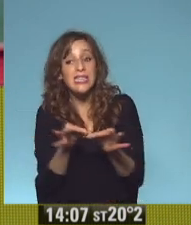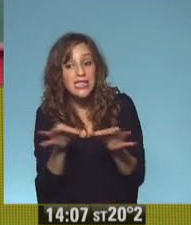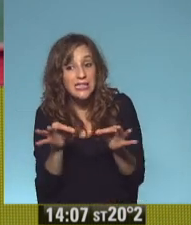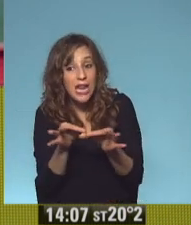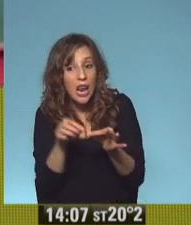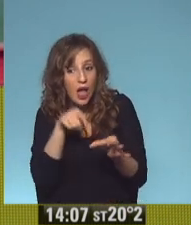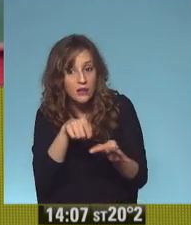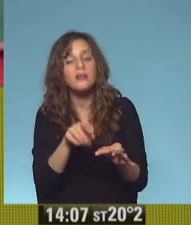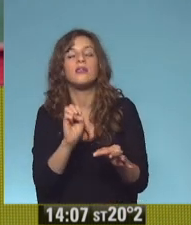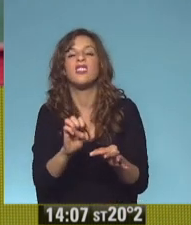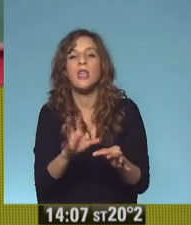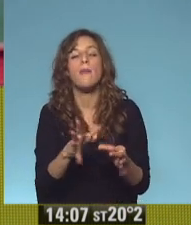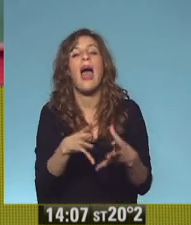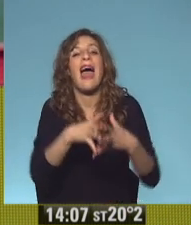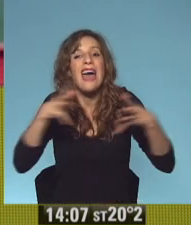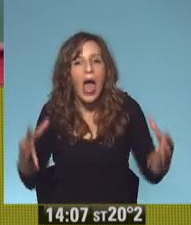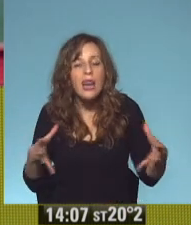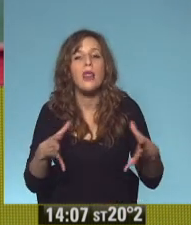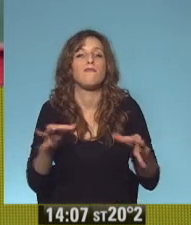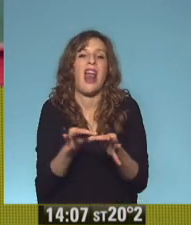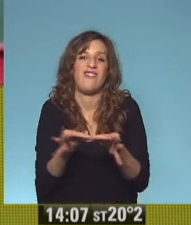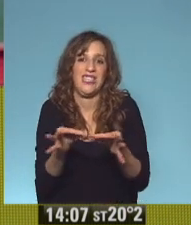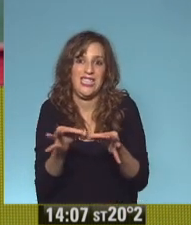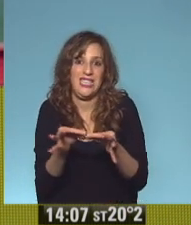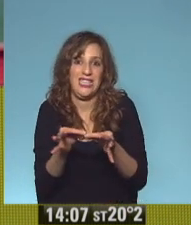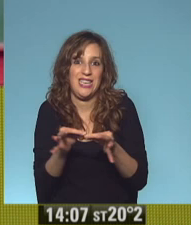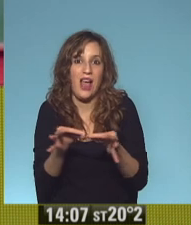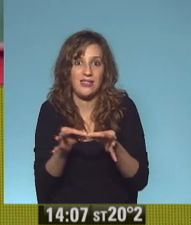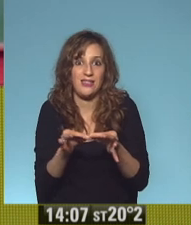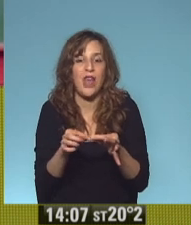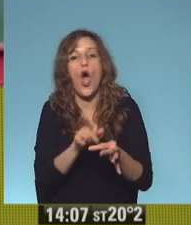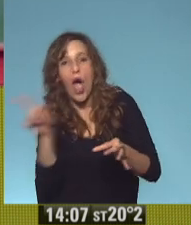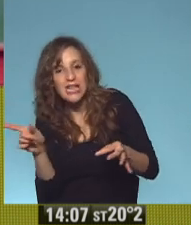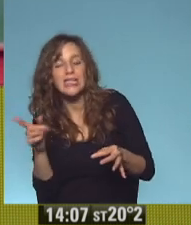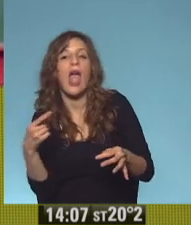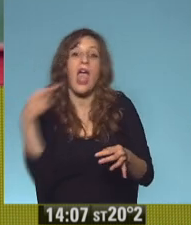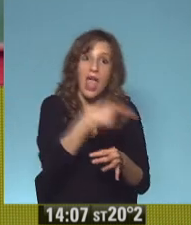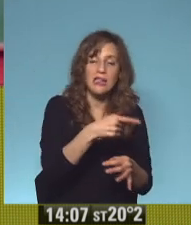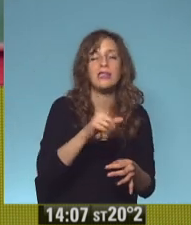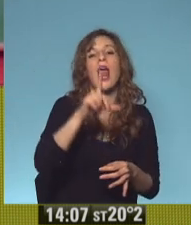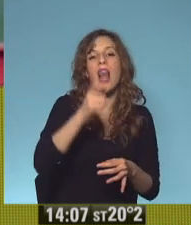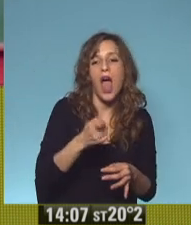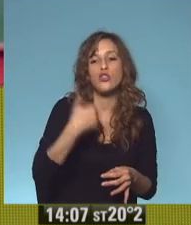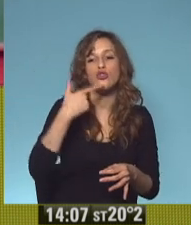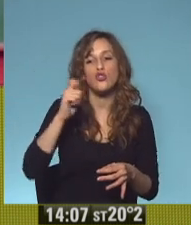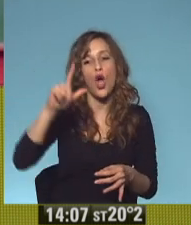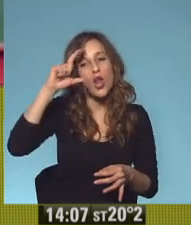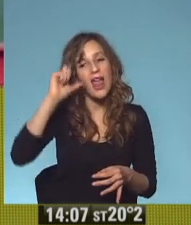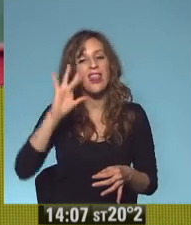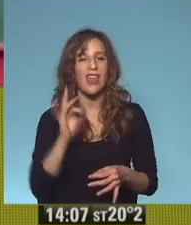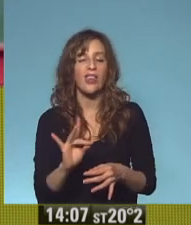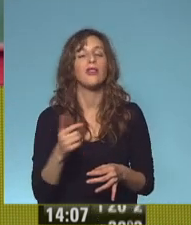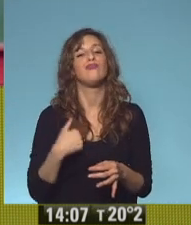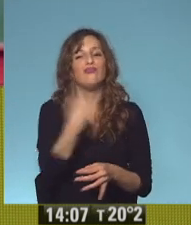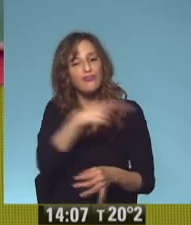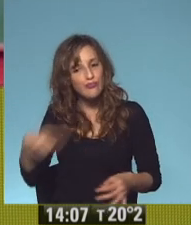llaman Gran Malvinas, las que está al oeste, y Isla Soledad al este. Qué bueno que preguntaste eso, porque no lo habíamos dicho y está bueno saberlo también. O